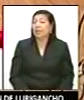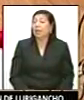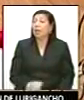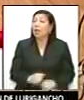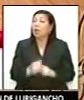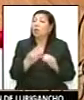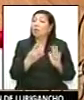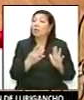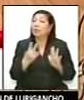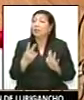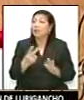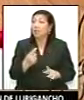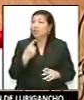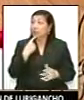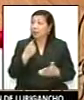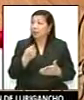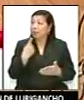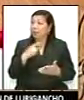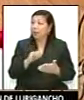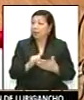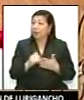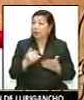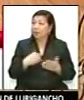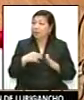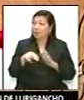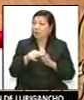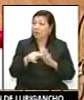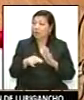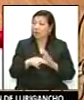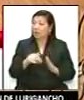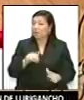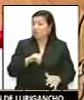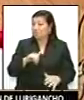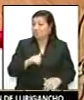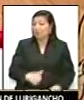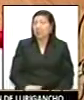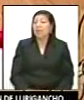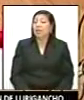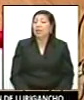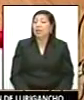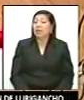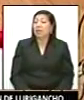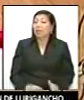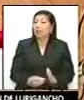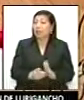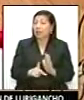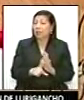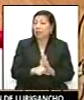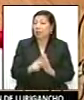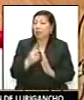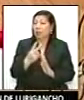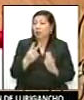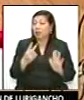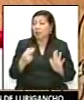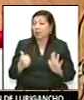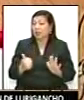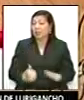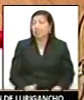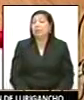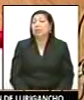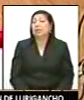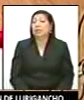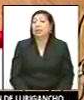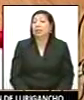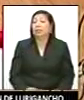298-GG-IPSS-97. Por ello, la autógrafa corresponde a una normativa del mismo nivel jerárquico que el Decreto Legislativo 276, que